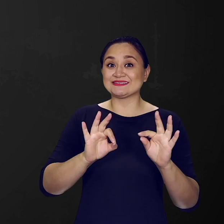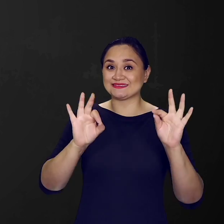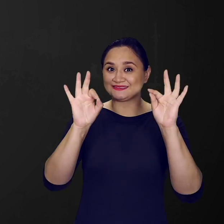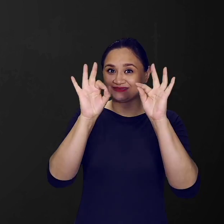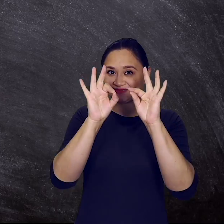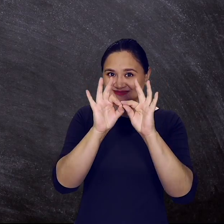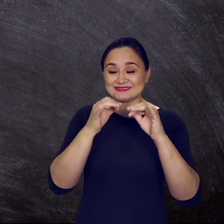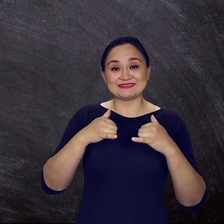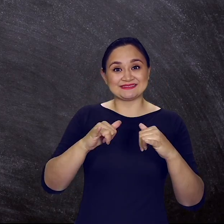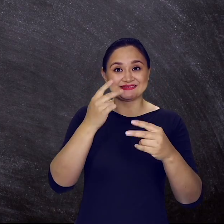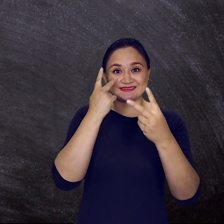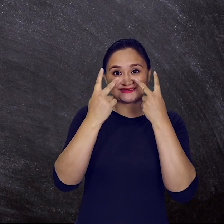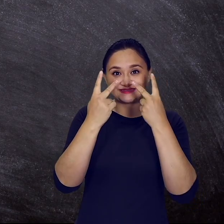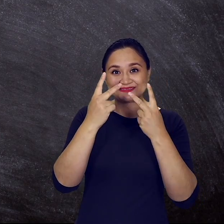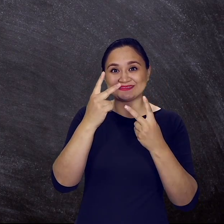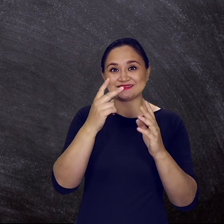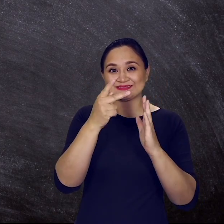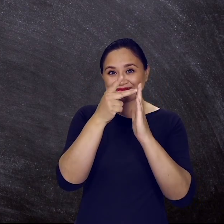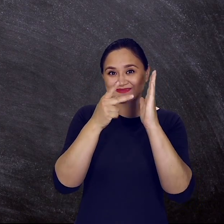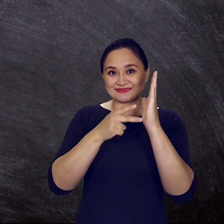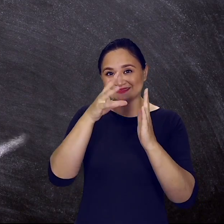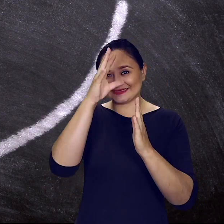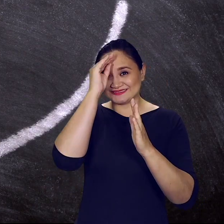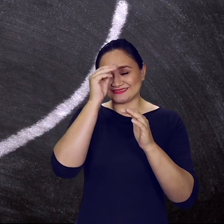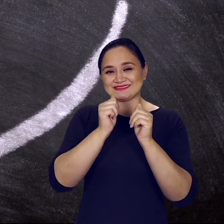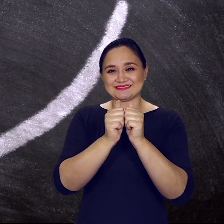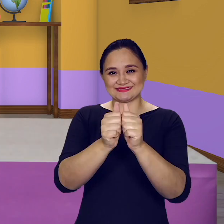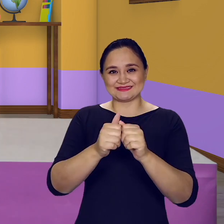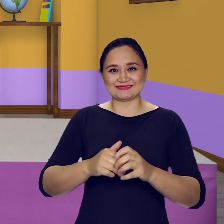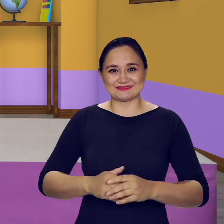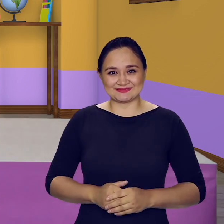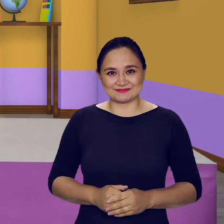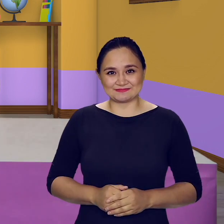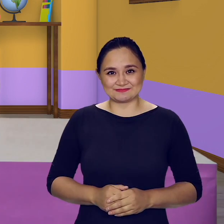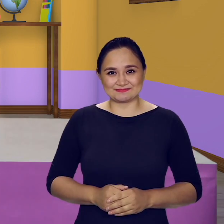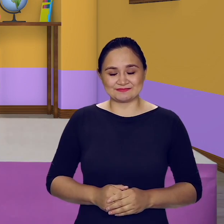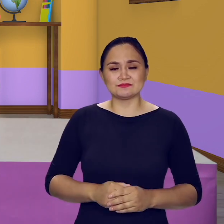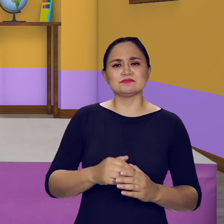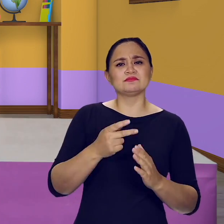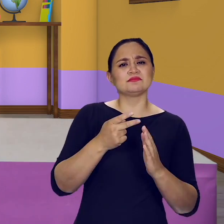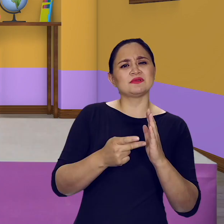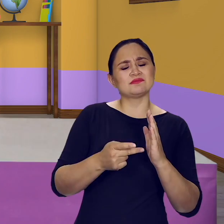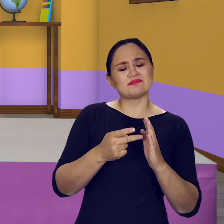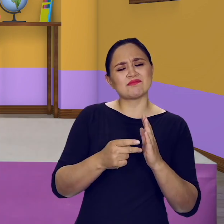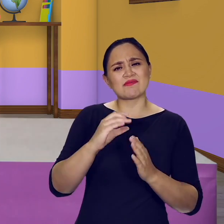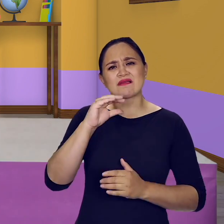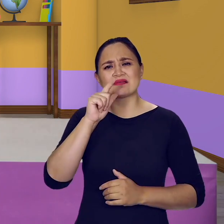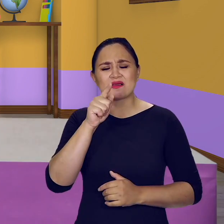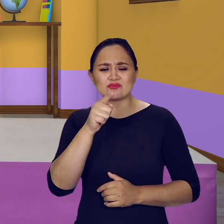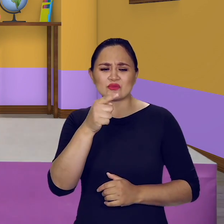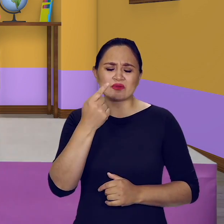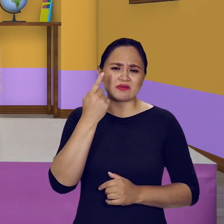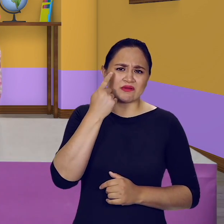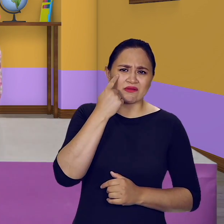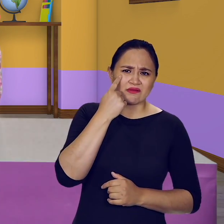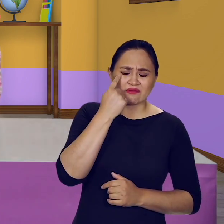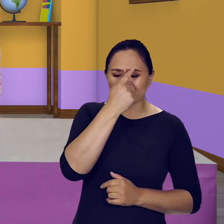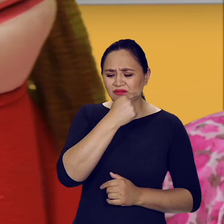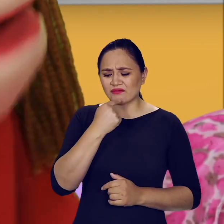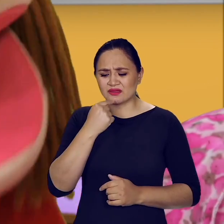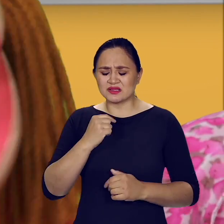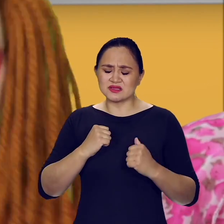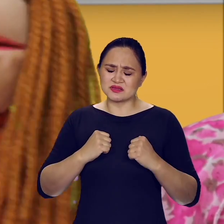muy importante. Sigan viendo, aprendemos juntos. ¿Qué te pasa, Claudia? Te noto